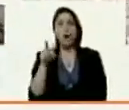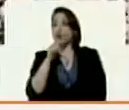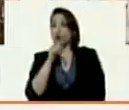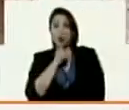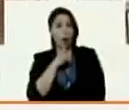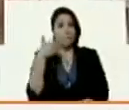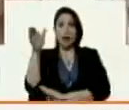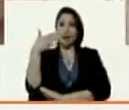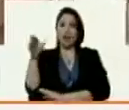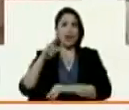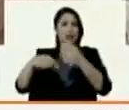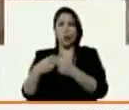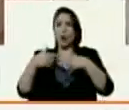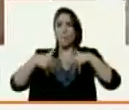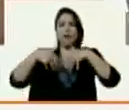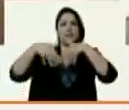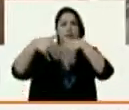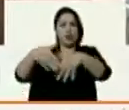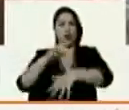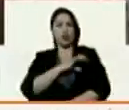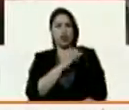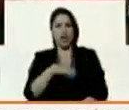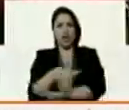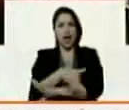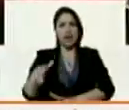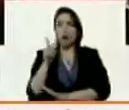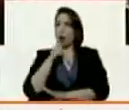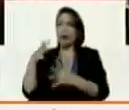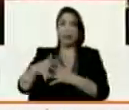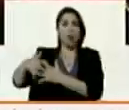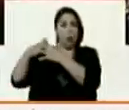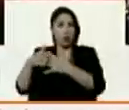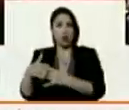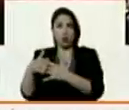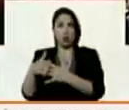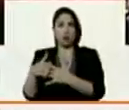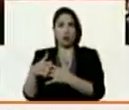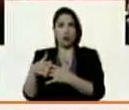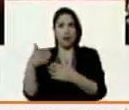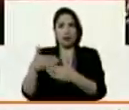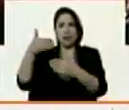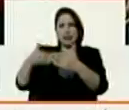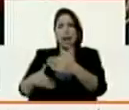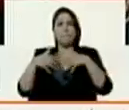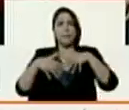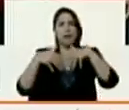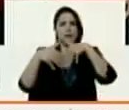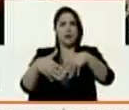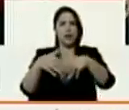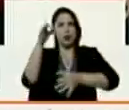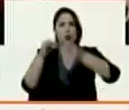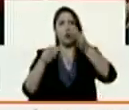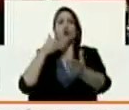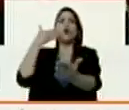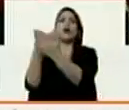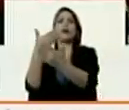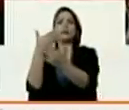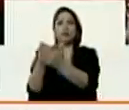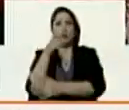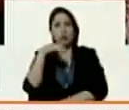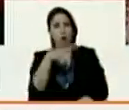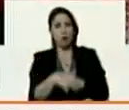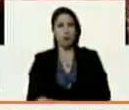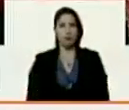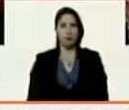ninguna manifestación, porque no está Estados Unidos detrás de las manifestaciones de los justos reclamos del pueblo.